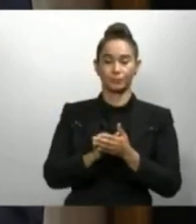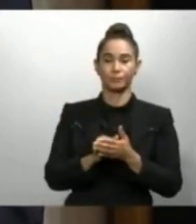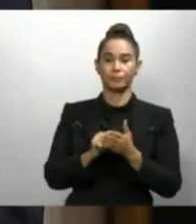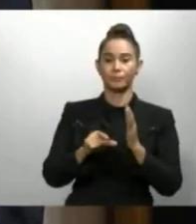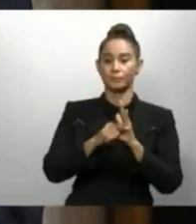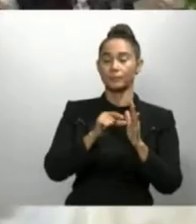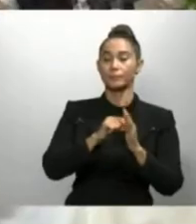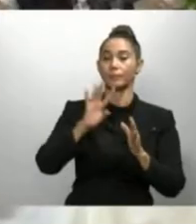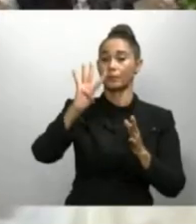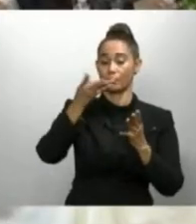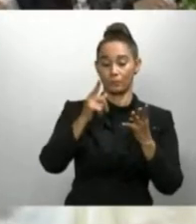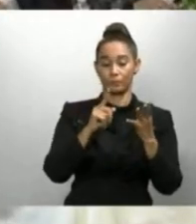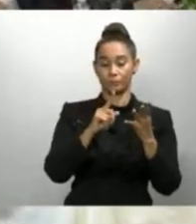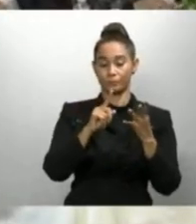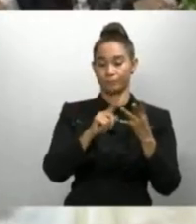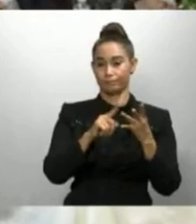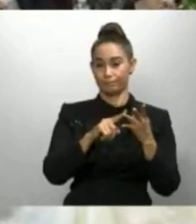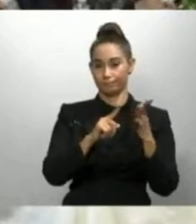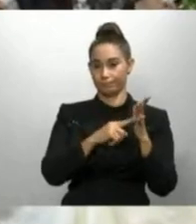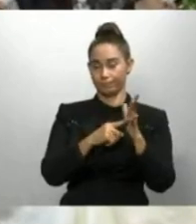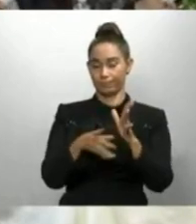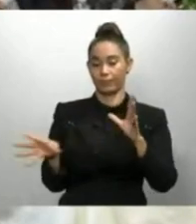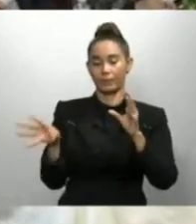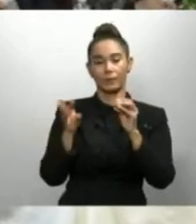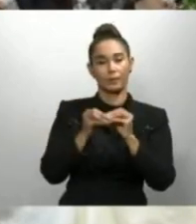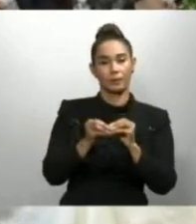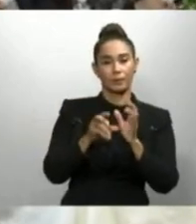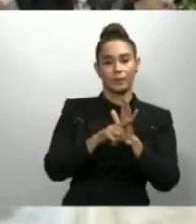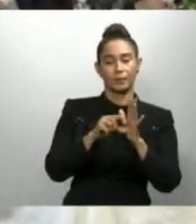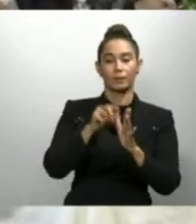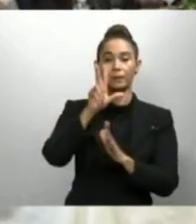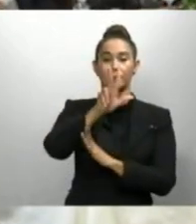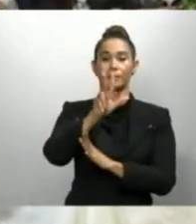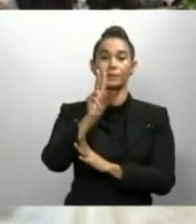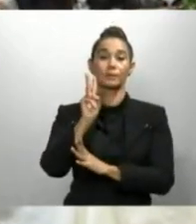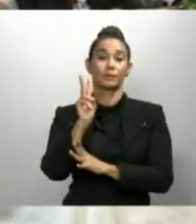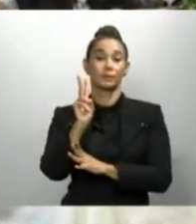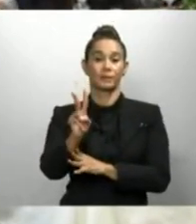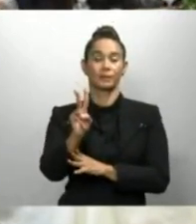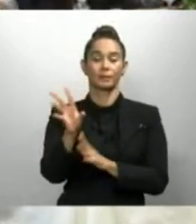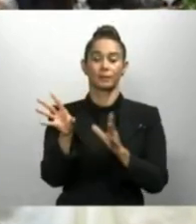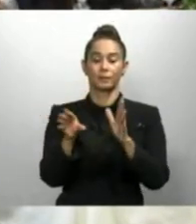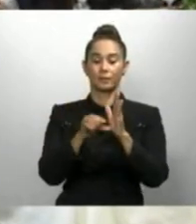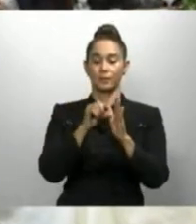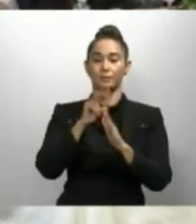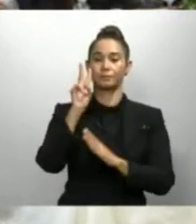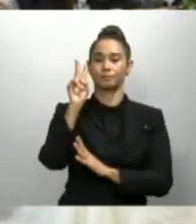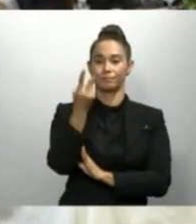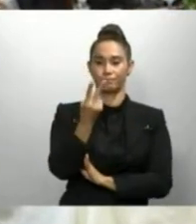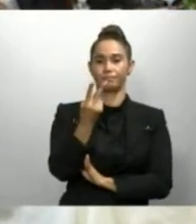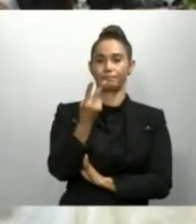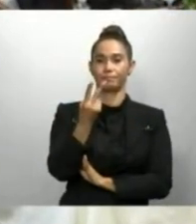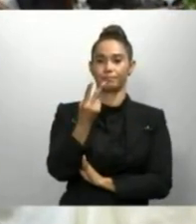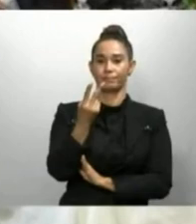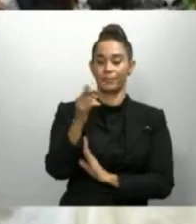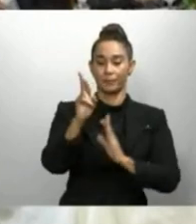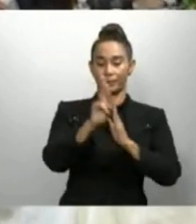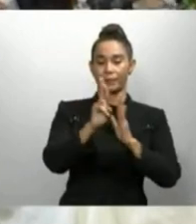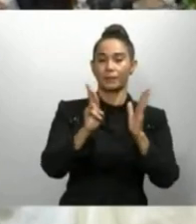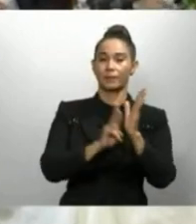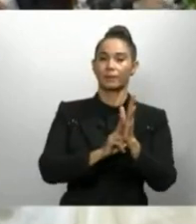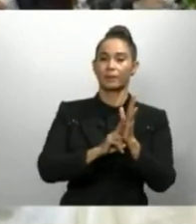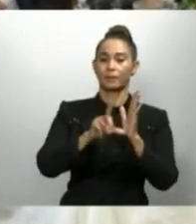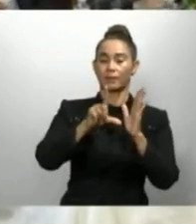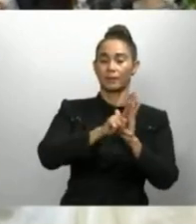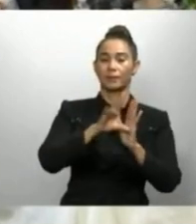Artículo 4. Se agrega el siguiente artículo 32 al capítulo 2 del reglamento de la